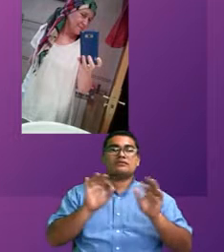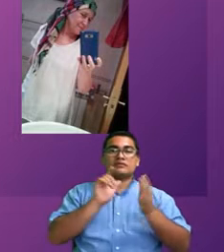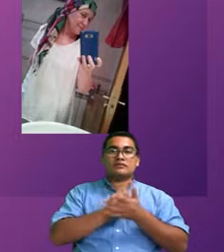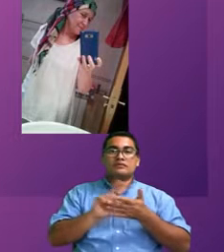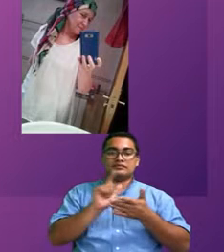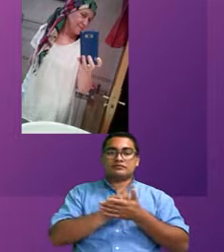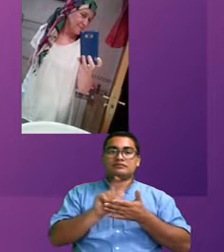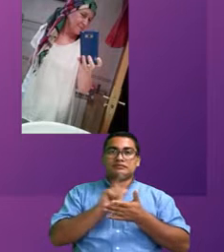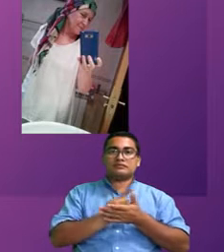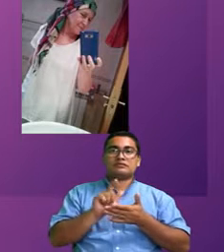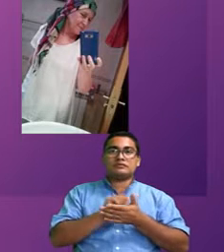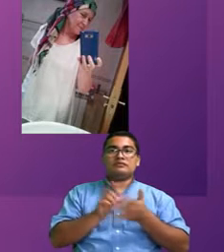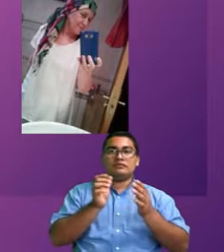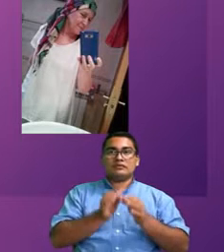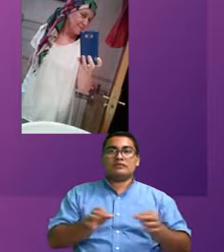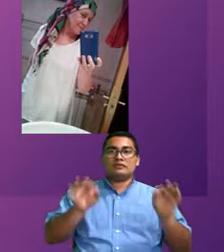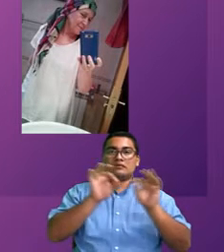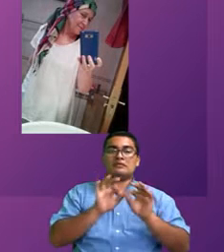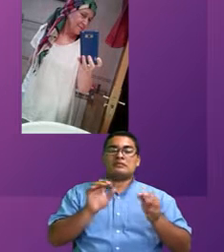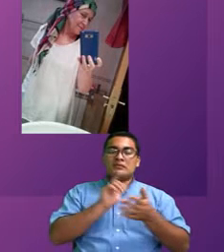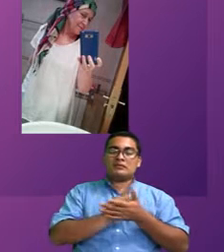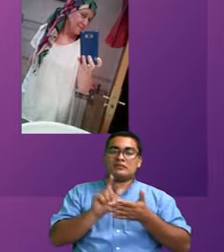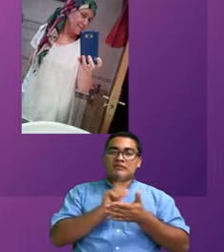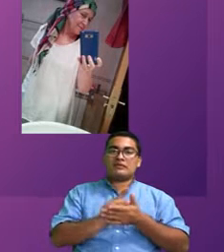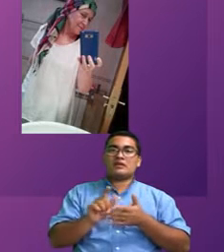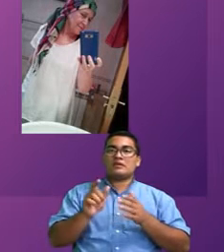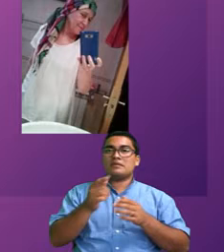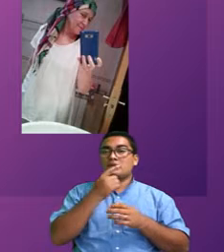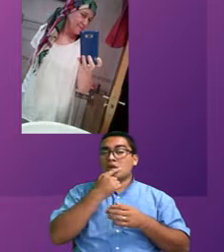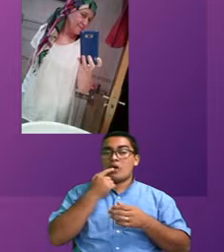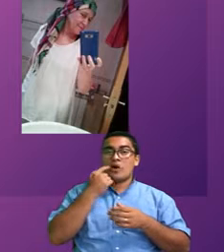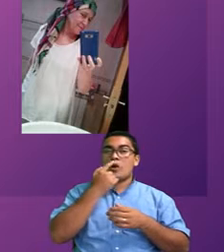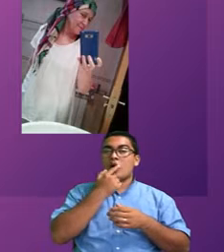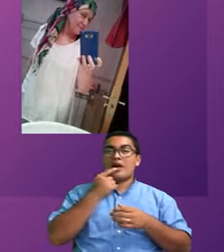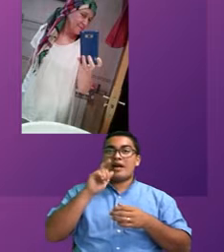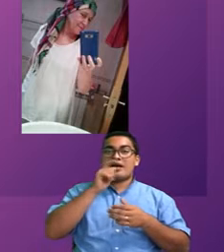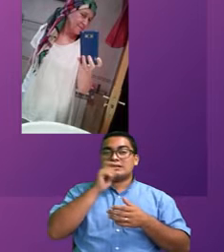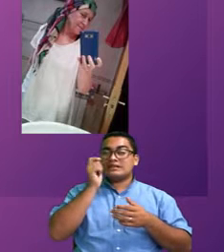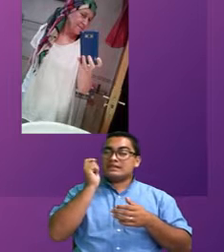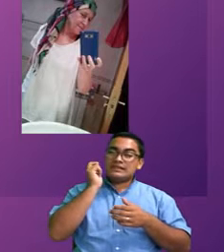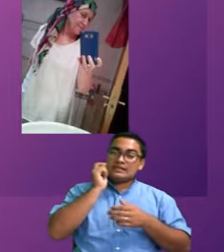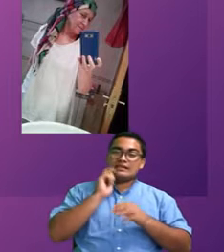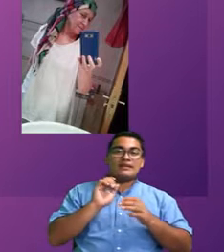¿verdad? Uh-huh. Y la higiene de la boca mucho más. Entonces, le hacemos recomendaciones de